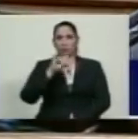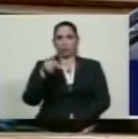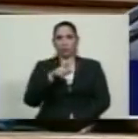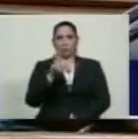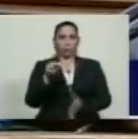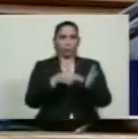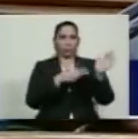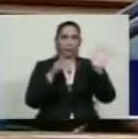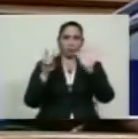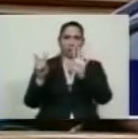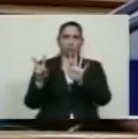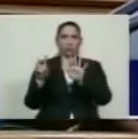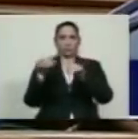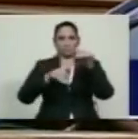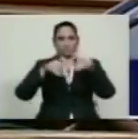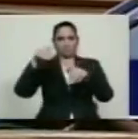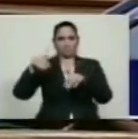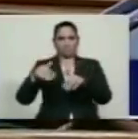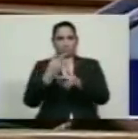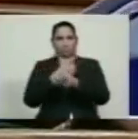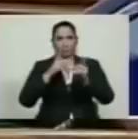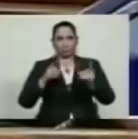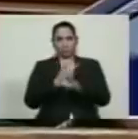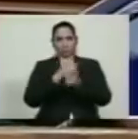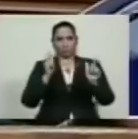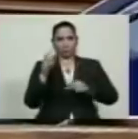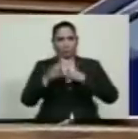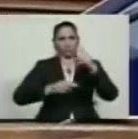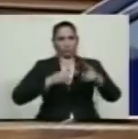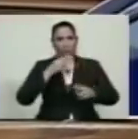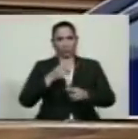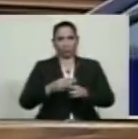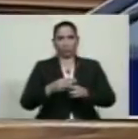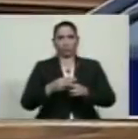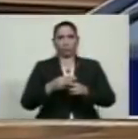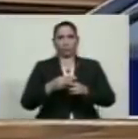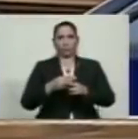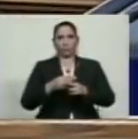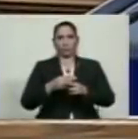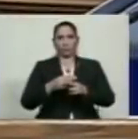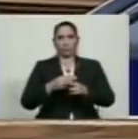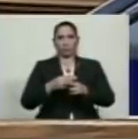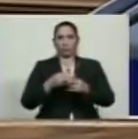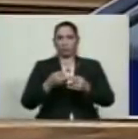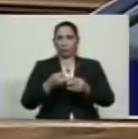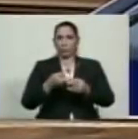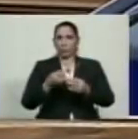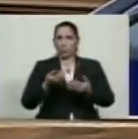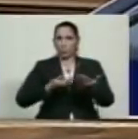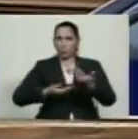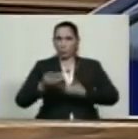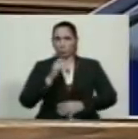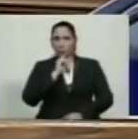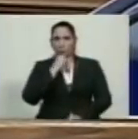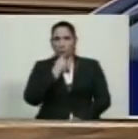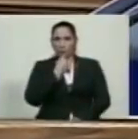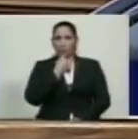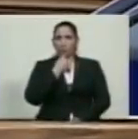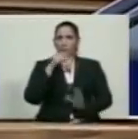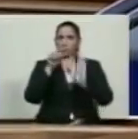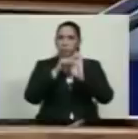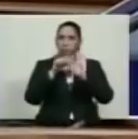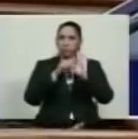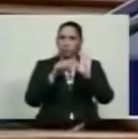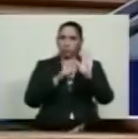2017 en elecciones democráticas, libres, universales, directas y secretas, de conformidad con lo previsto en los